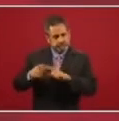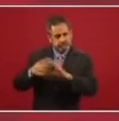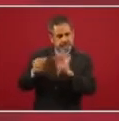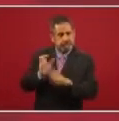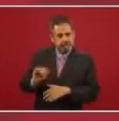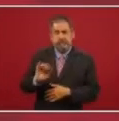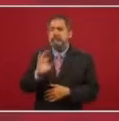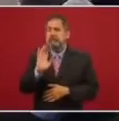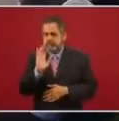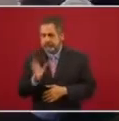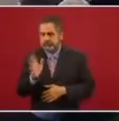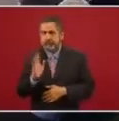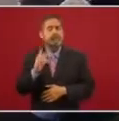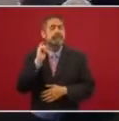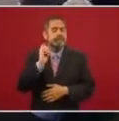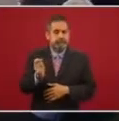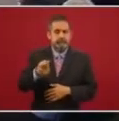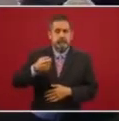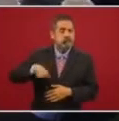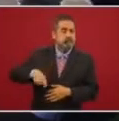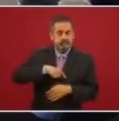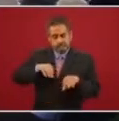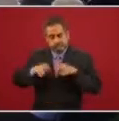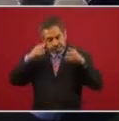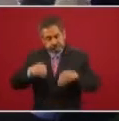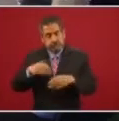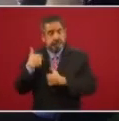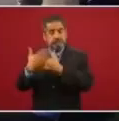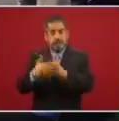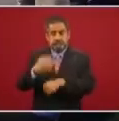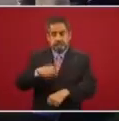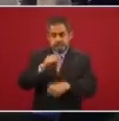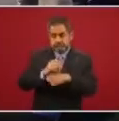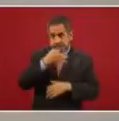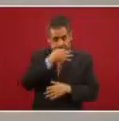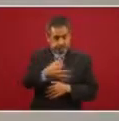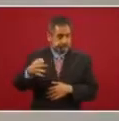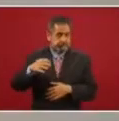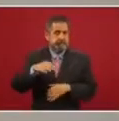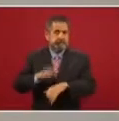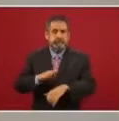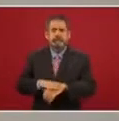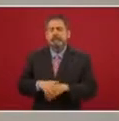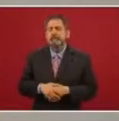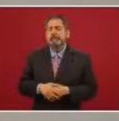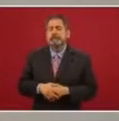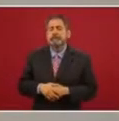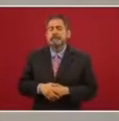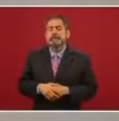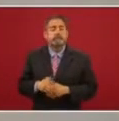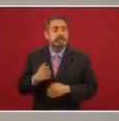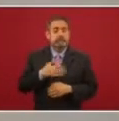entonces lo que estamos trabajando y la próxima semana me anticipo a comentarlo en